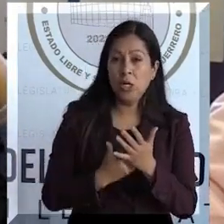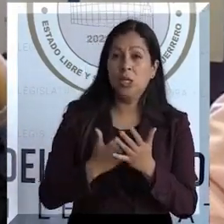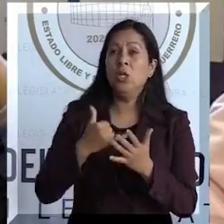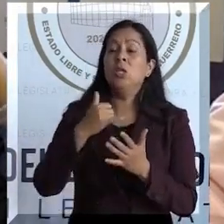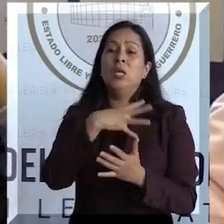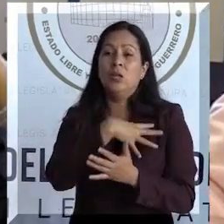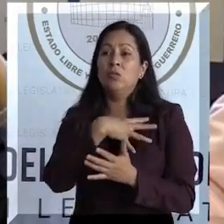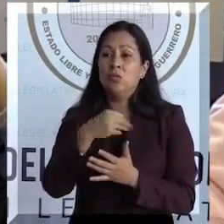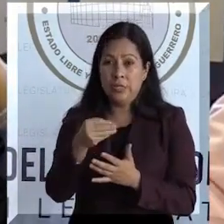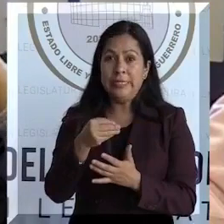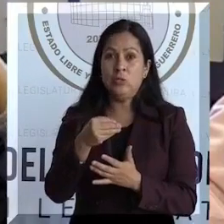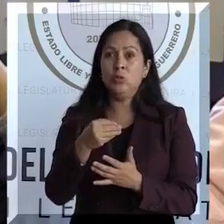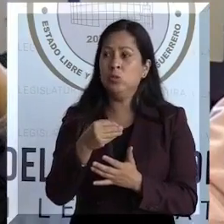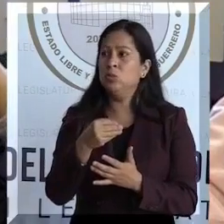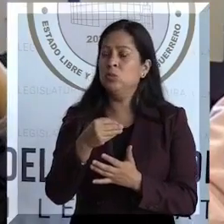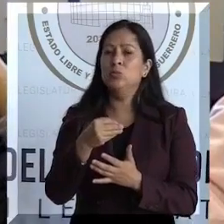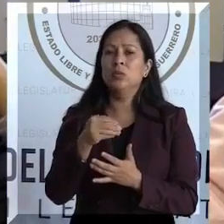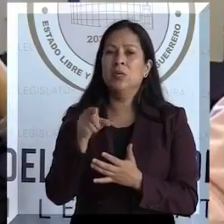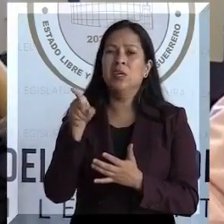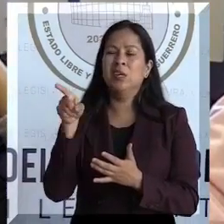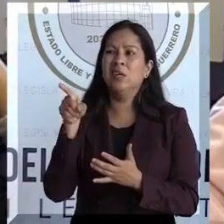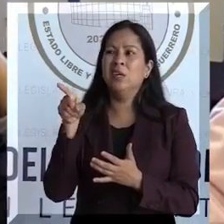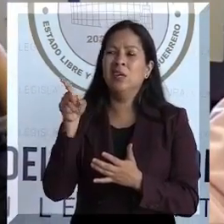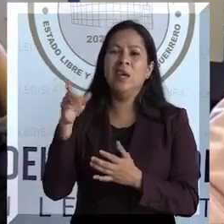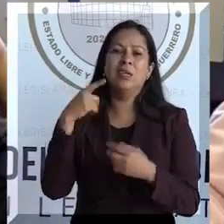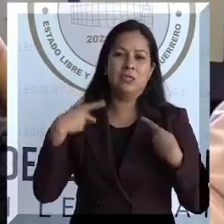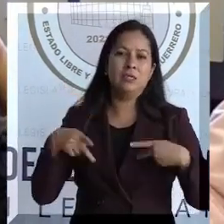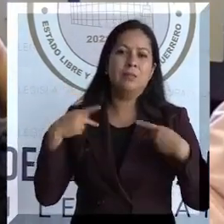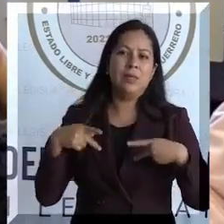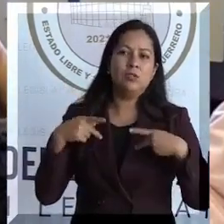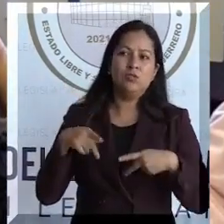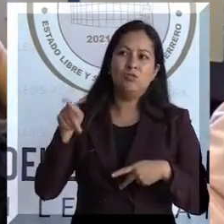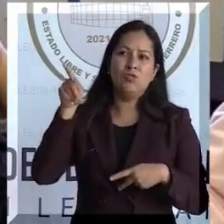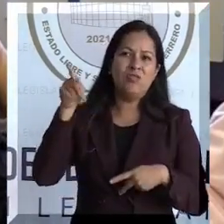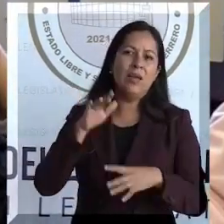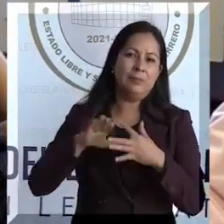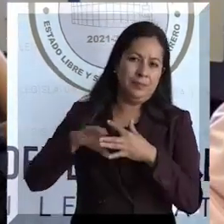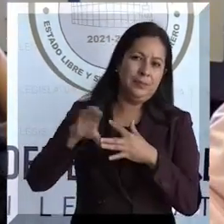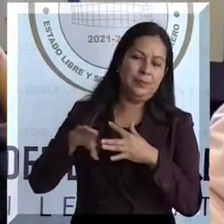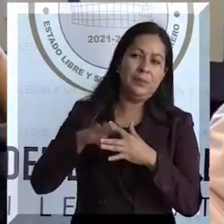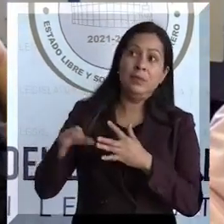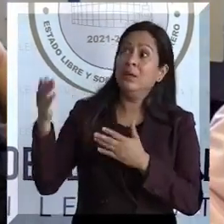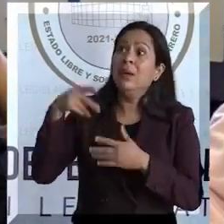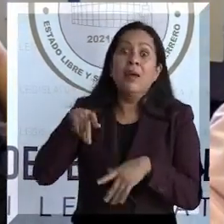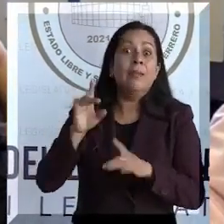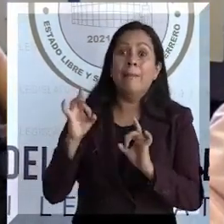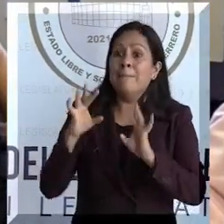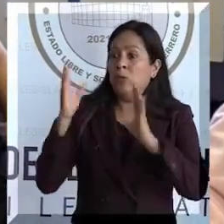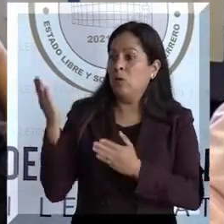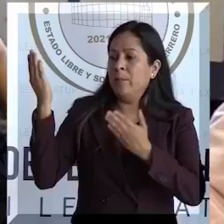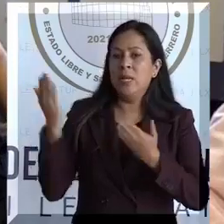los hijos precisamente de los migrantes nacidos en Estados Unidos y que se vienen para acá.